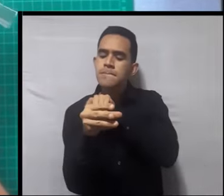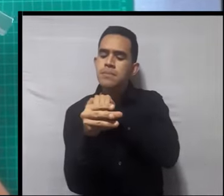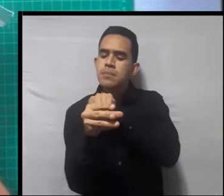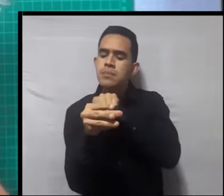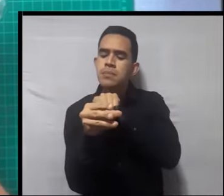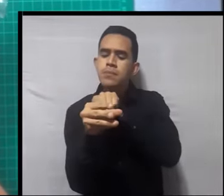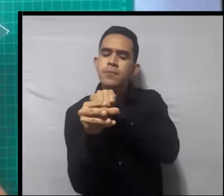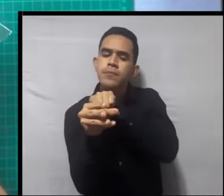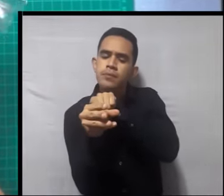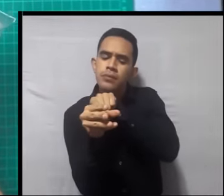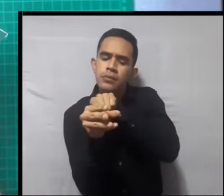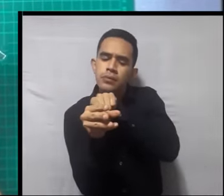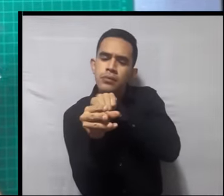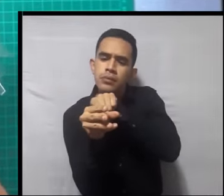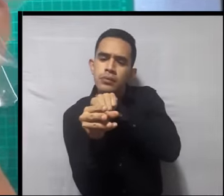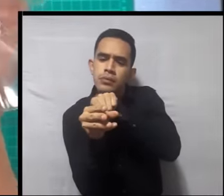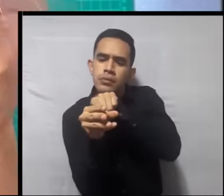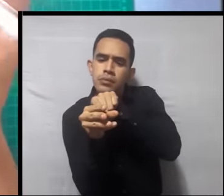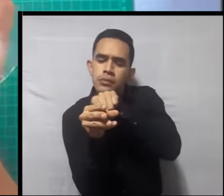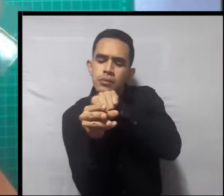el otro extremo.